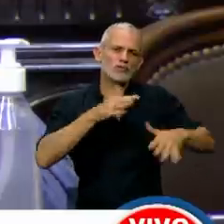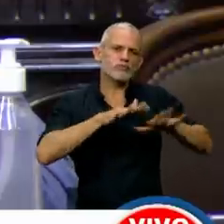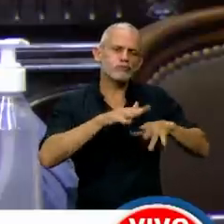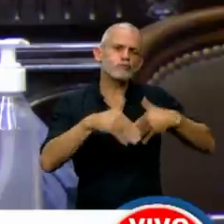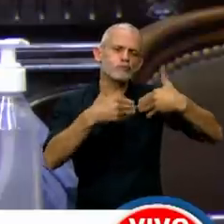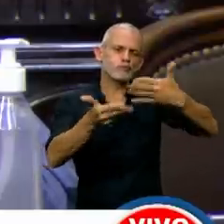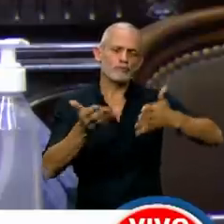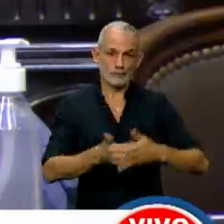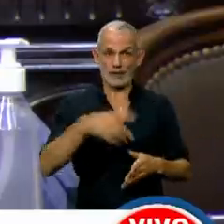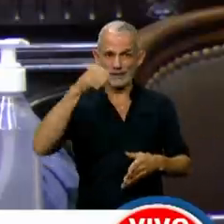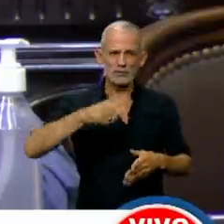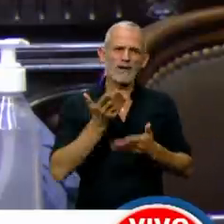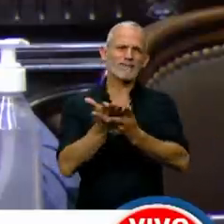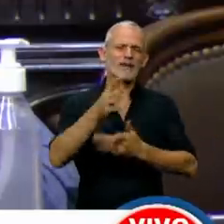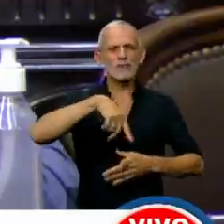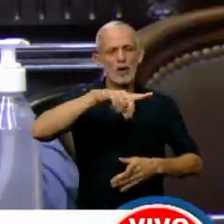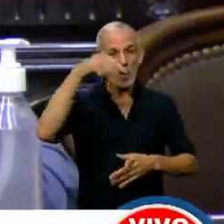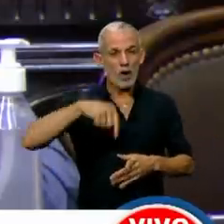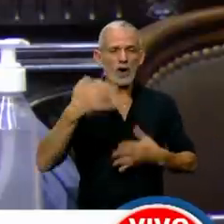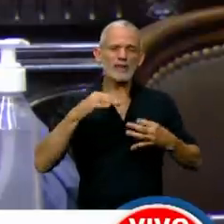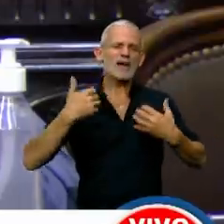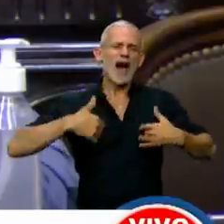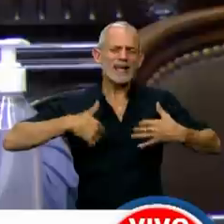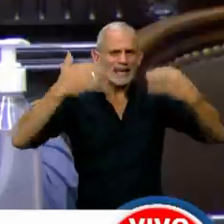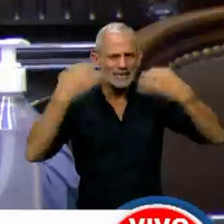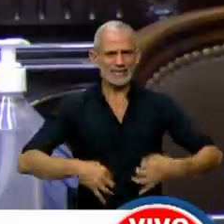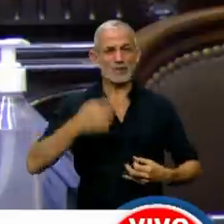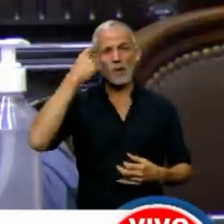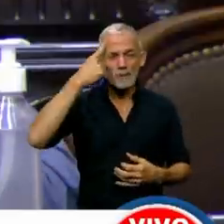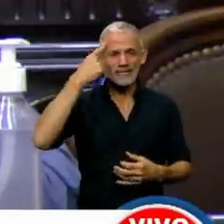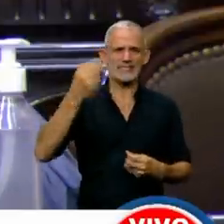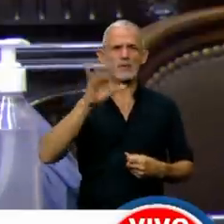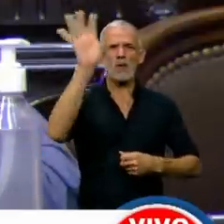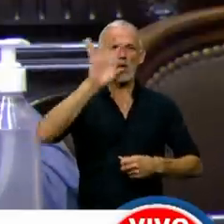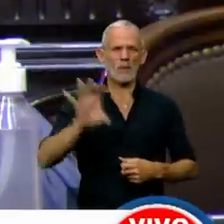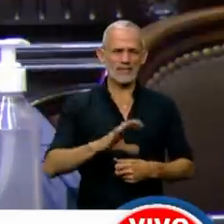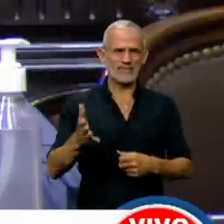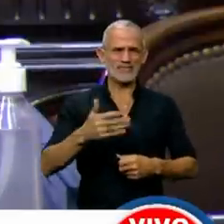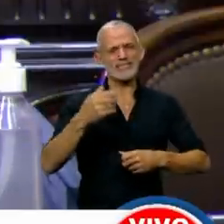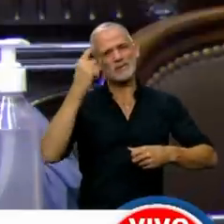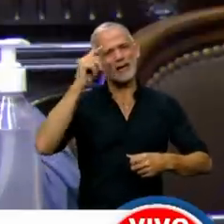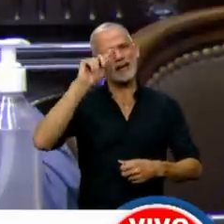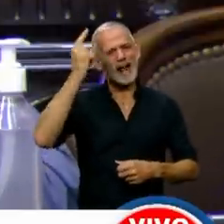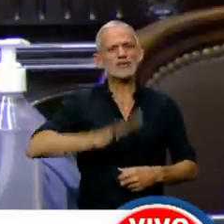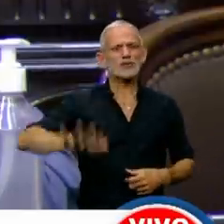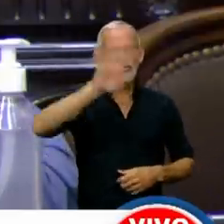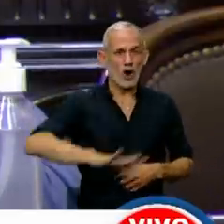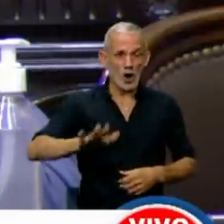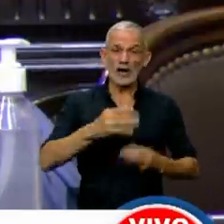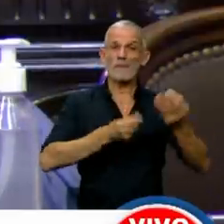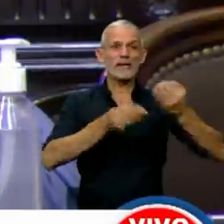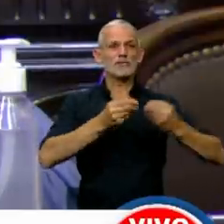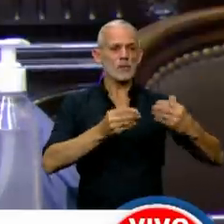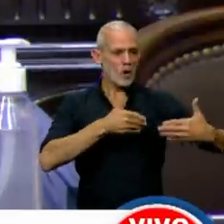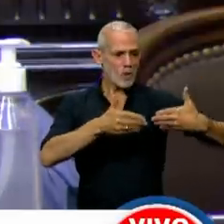eso yo les pido a todos que hoy día seamos un poquito más argentinos que pensemos en nuestras provincias en nuestra nación en presupuestos